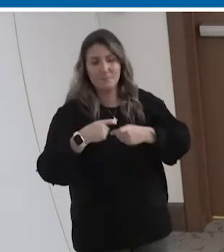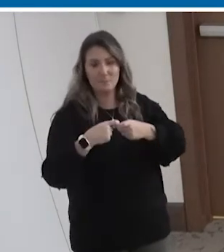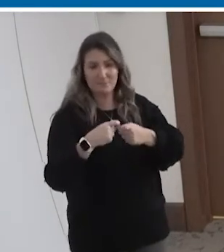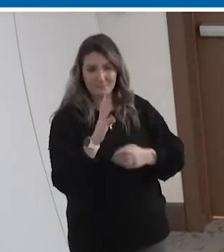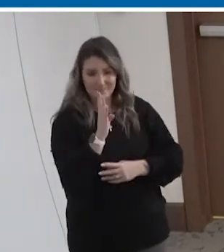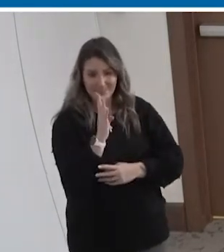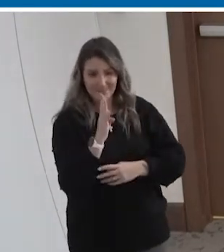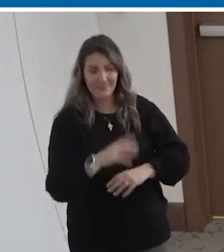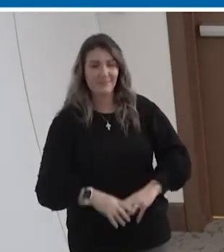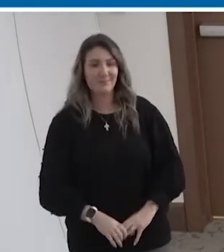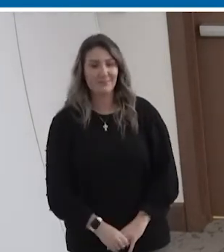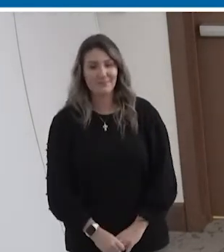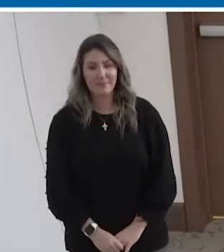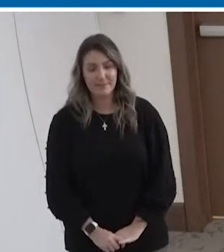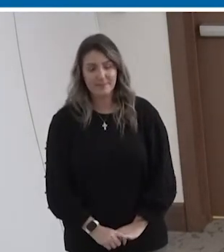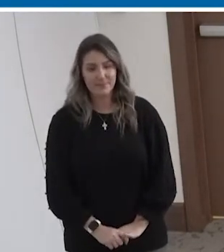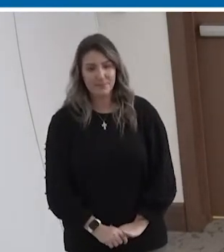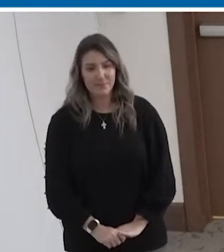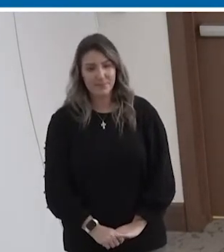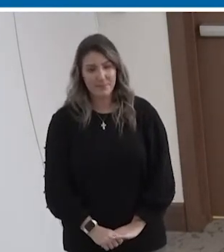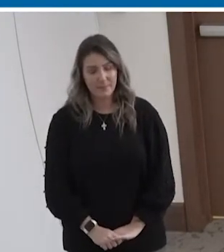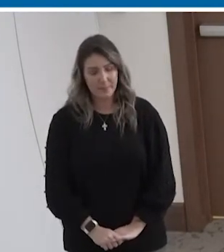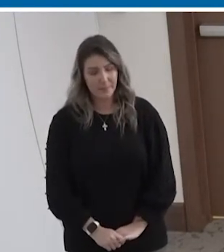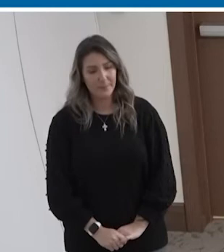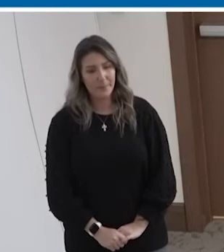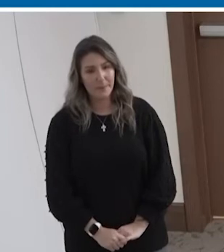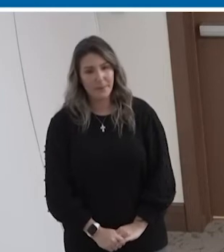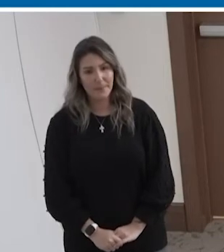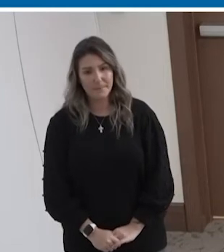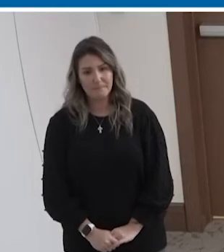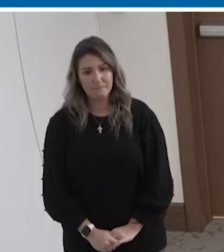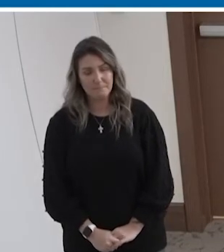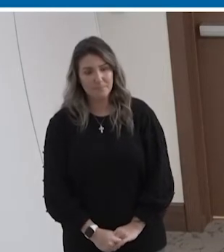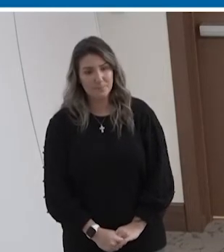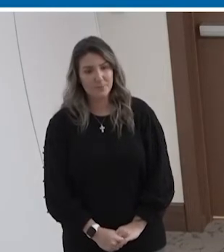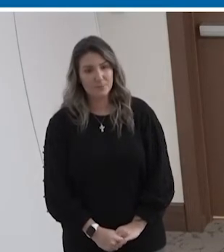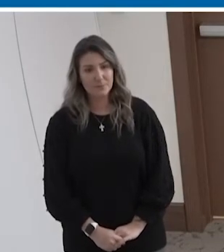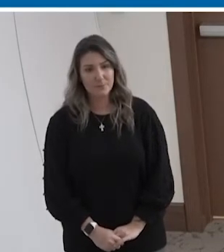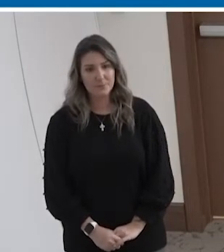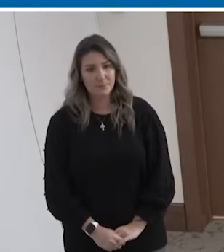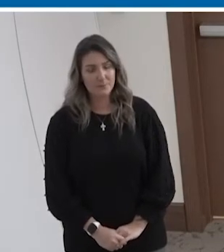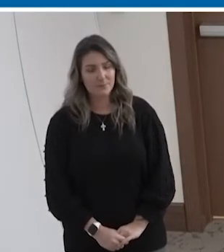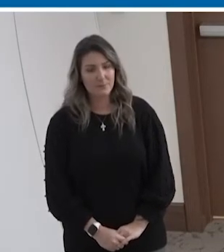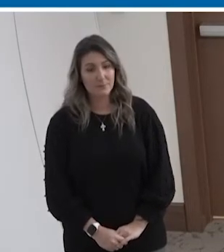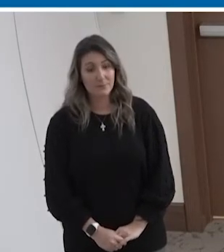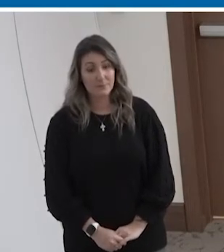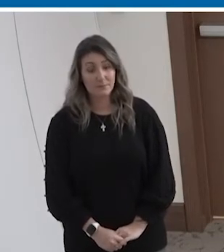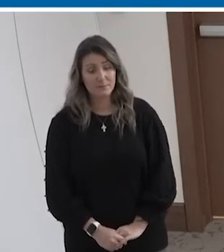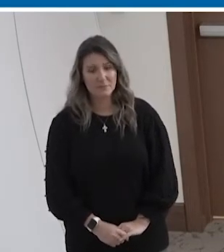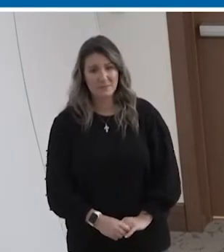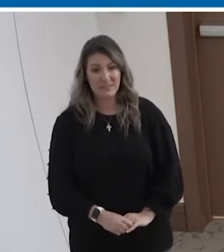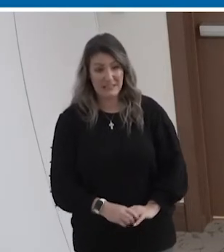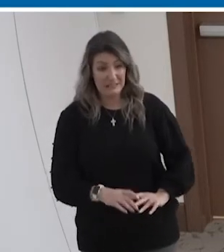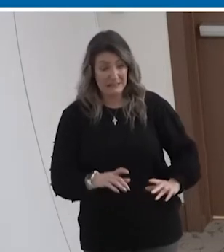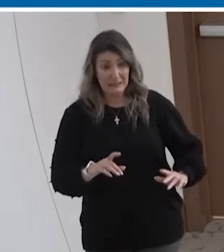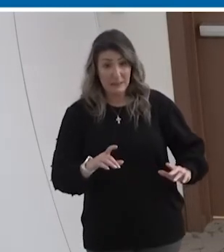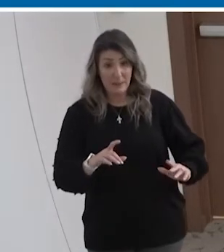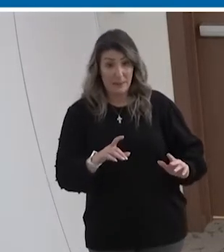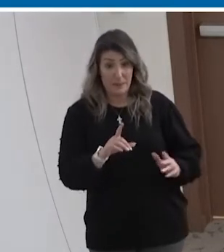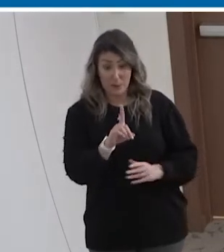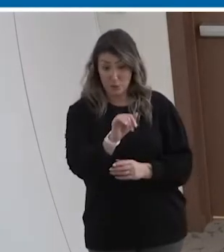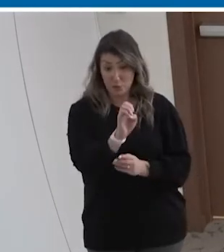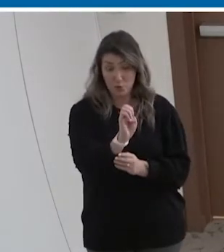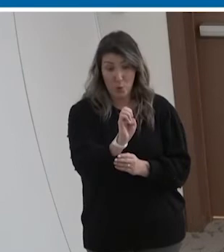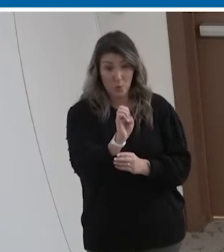misma dosis que damos a los adultos en las medicinas, we adjust the doses of